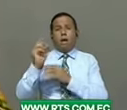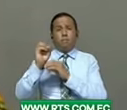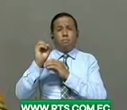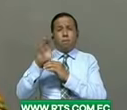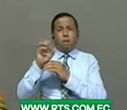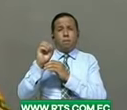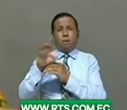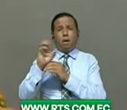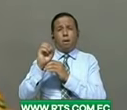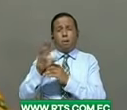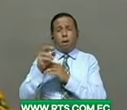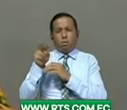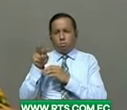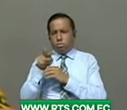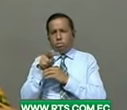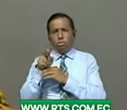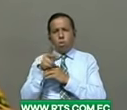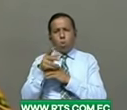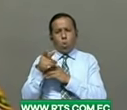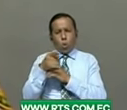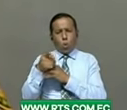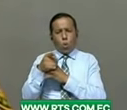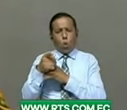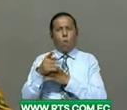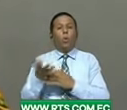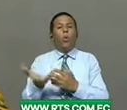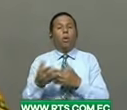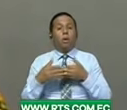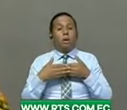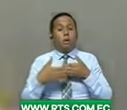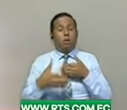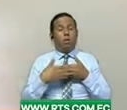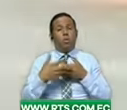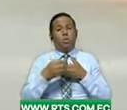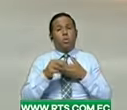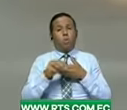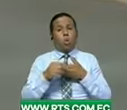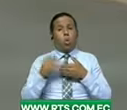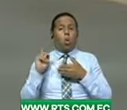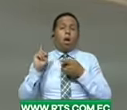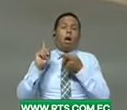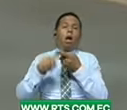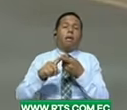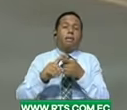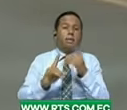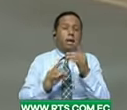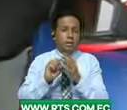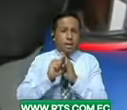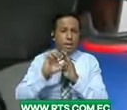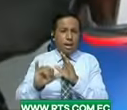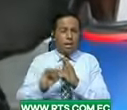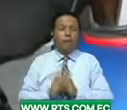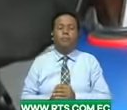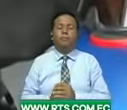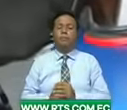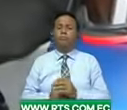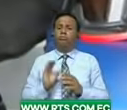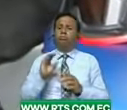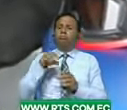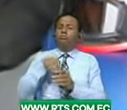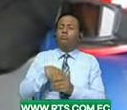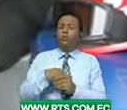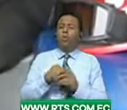fijos que están apostados desde el peaje de Chongón hasta la ruta Espóndilo. Y en este operativo participa la unidad de